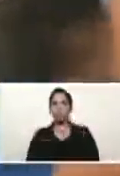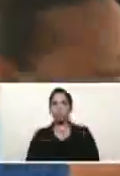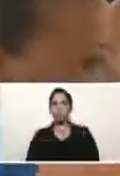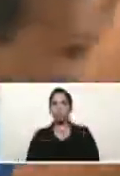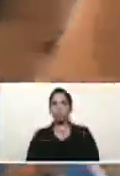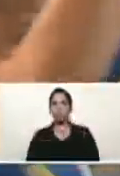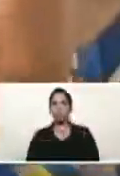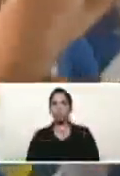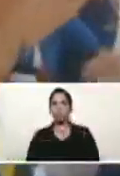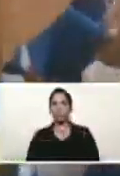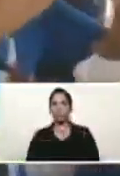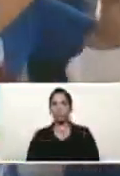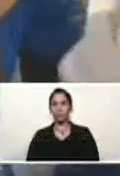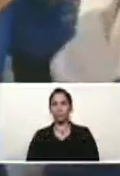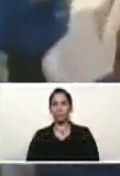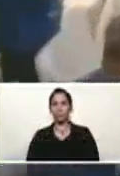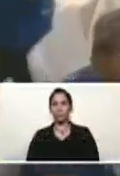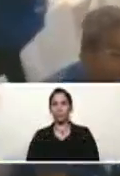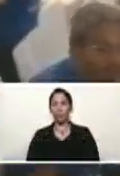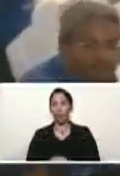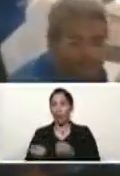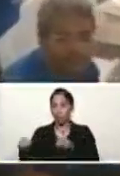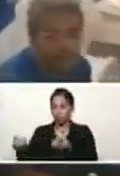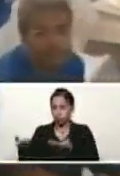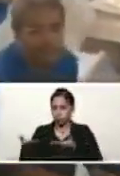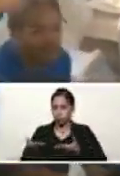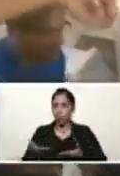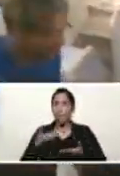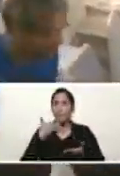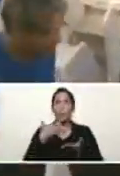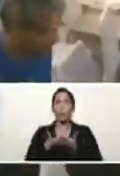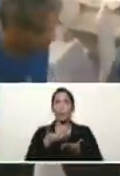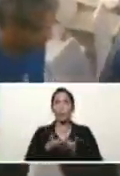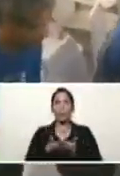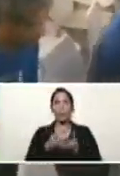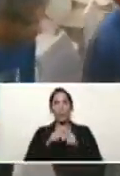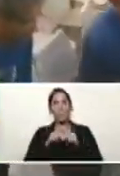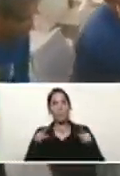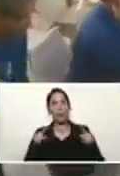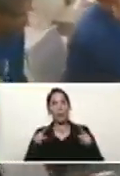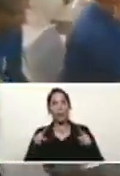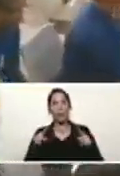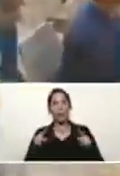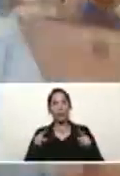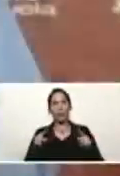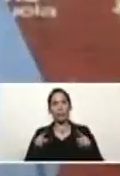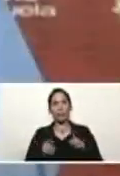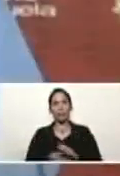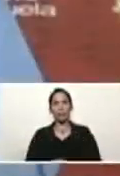que he recibido la propuesta para la homologación